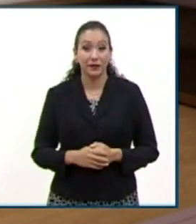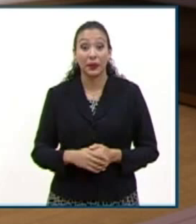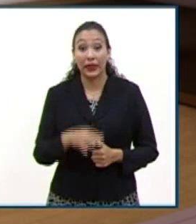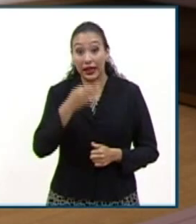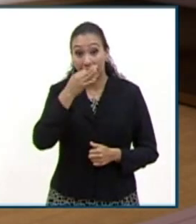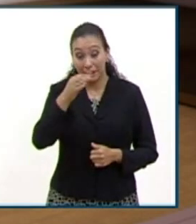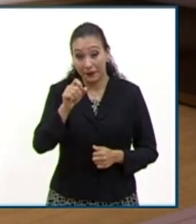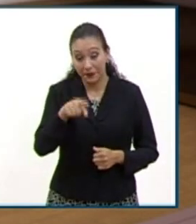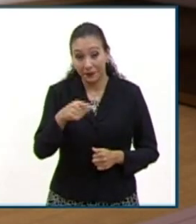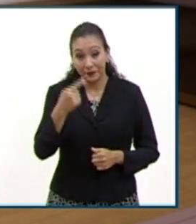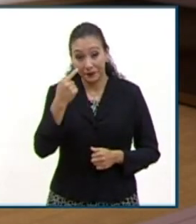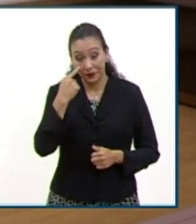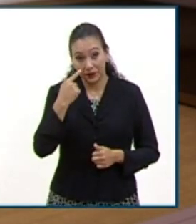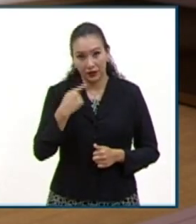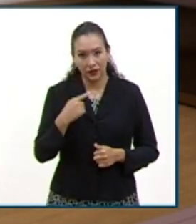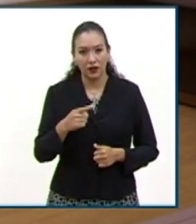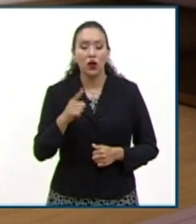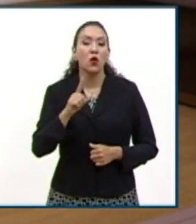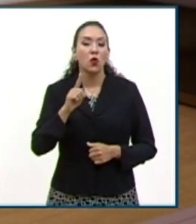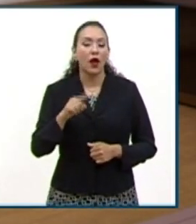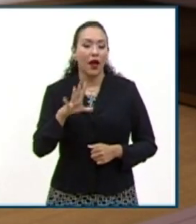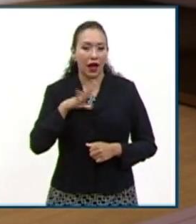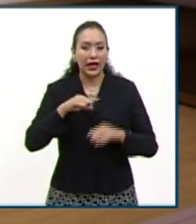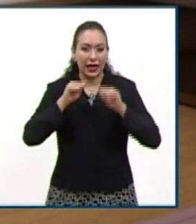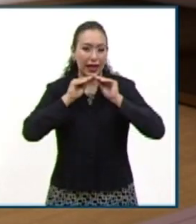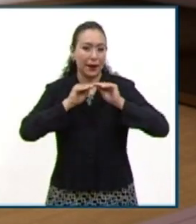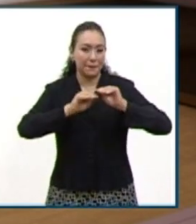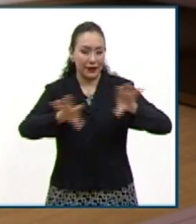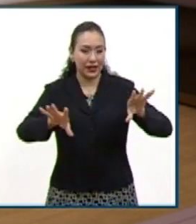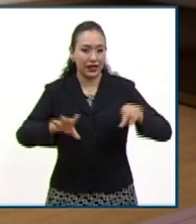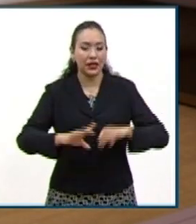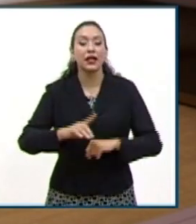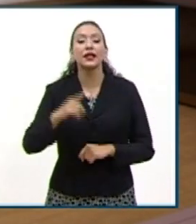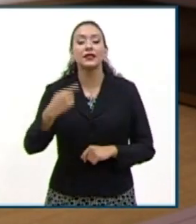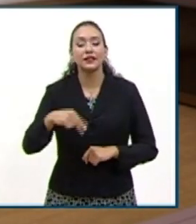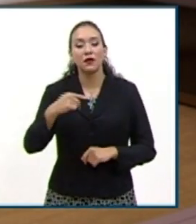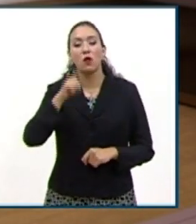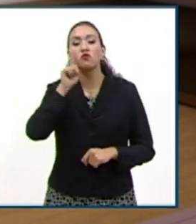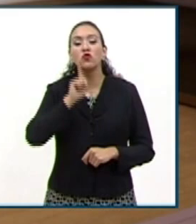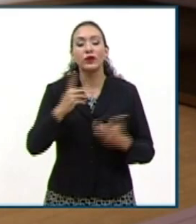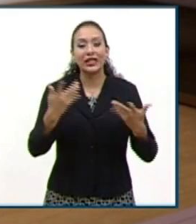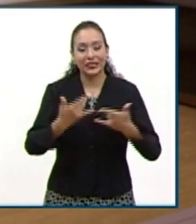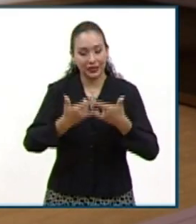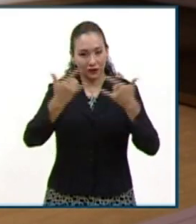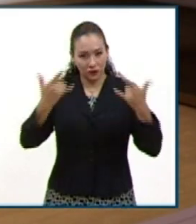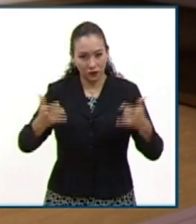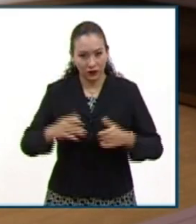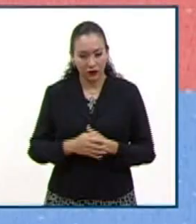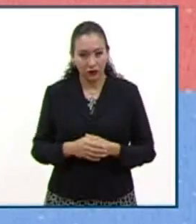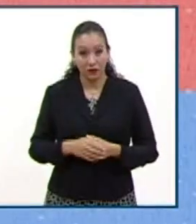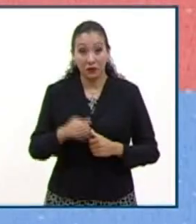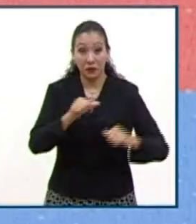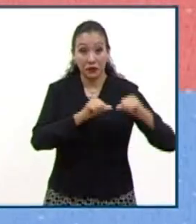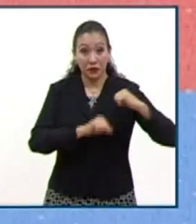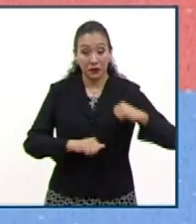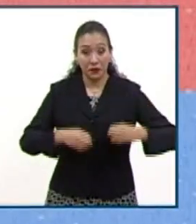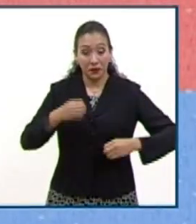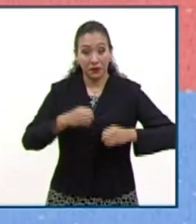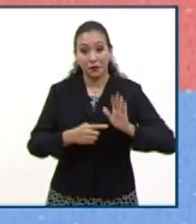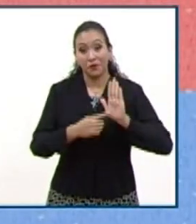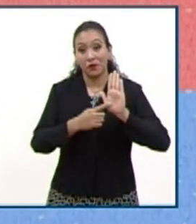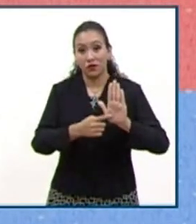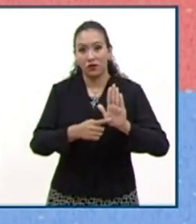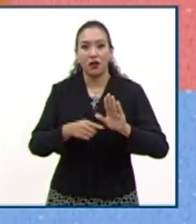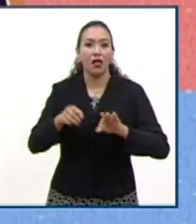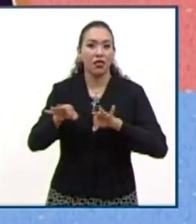informo que como parte de su campaña Mujeres que hicieron historia, el Consejo de la Judicatura Federal destacó la labor y la trayectoria